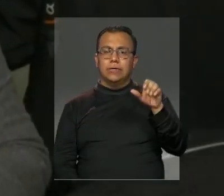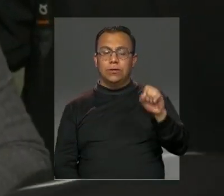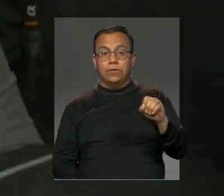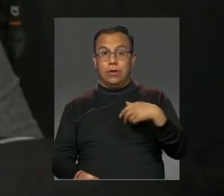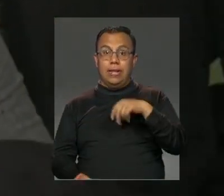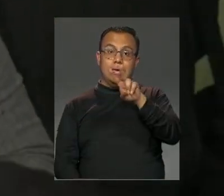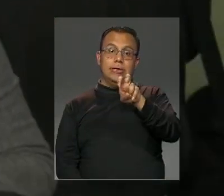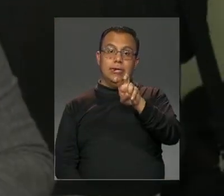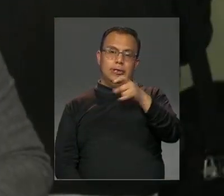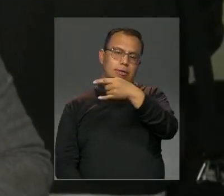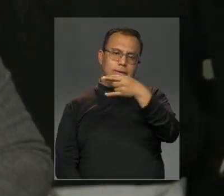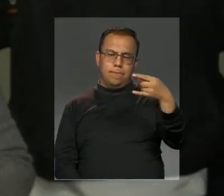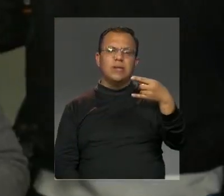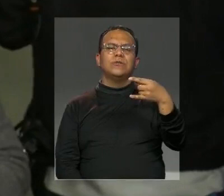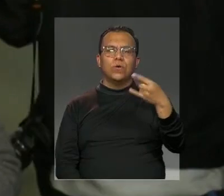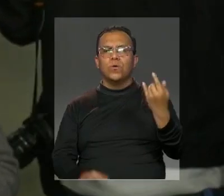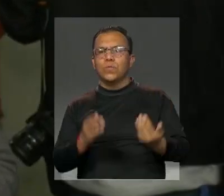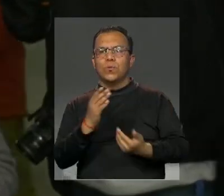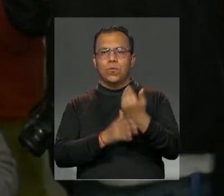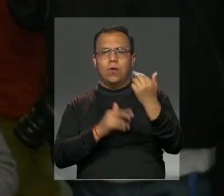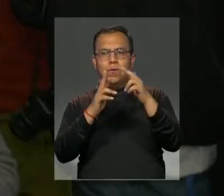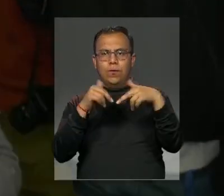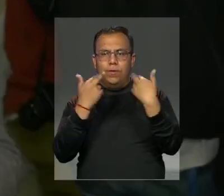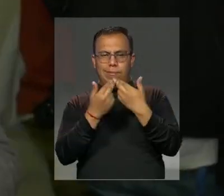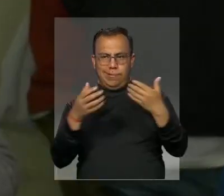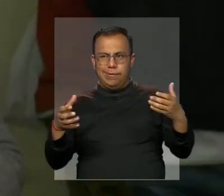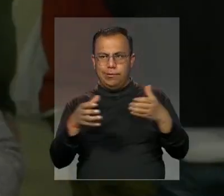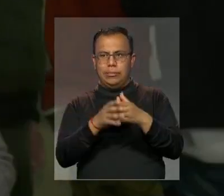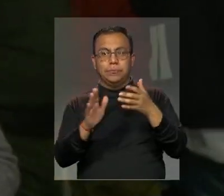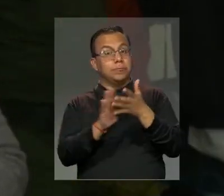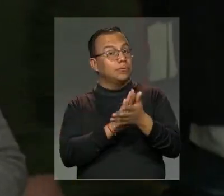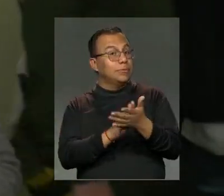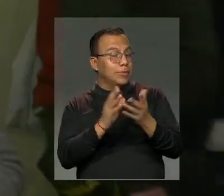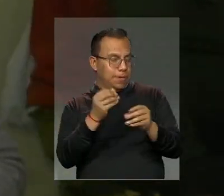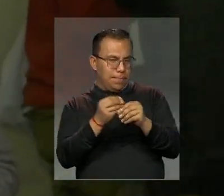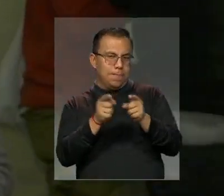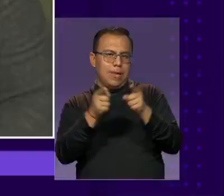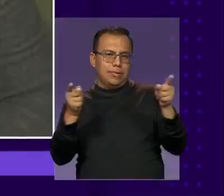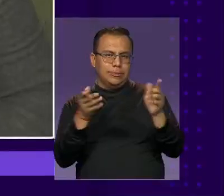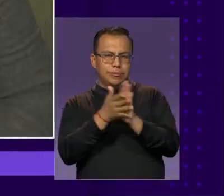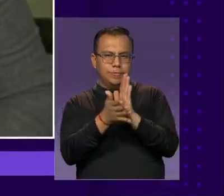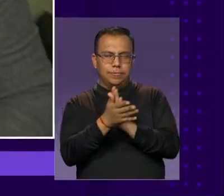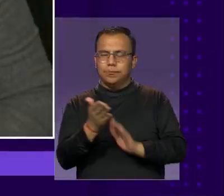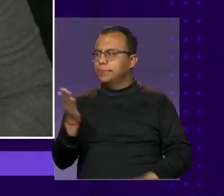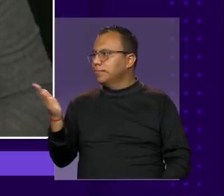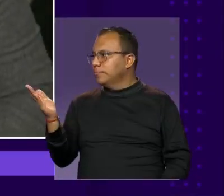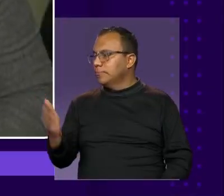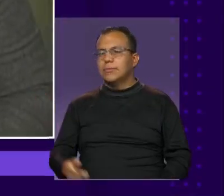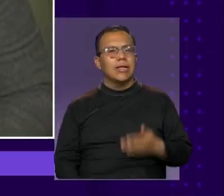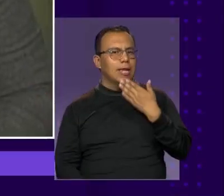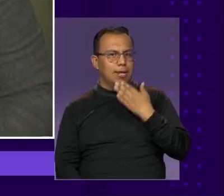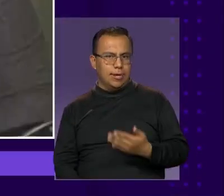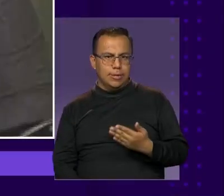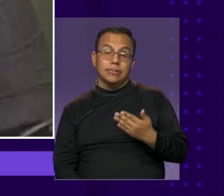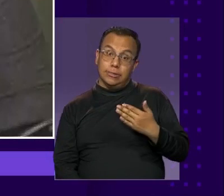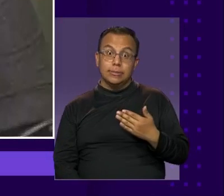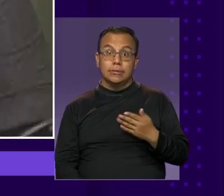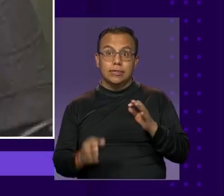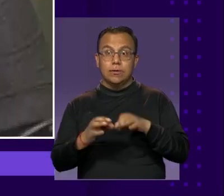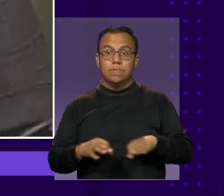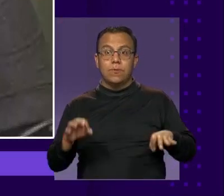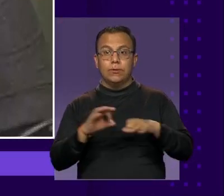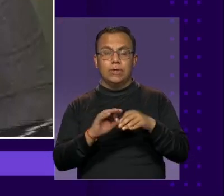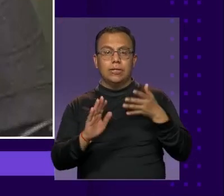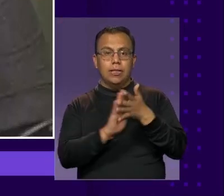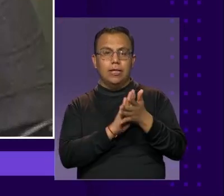7 de marzo hay una nueva sesión ordinaria. Justicia, con más información, Cristian. Andrés, muchas gracias. Importante esa declaración